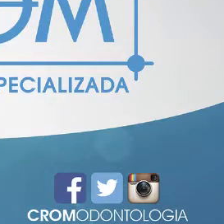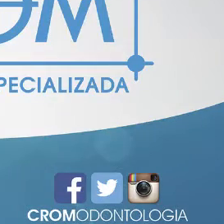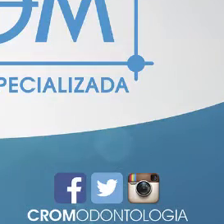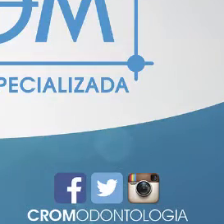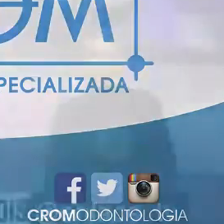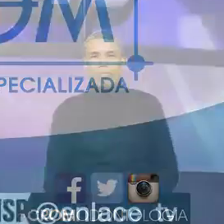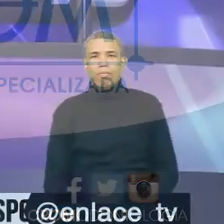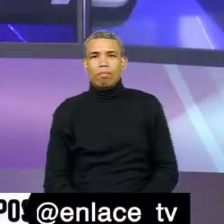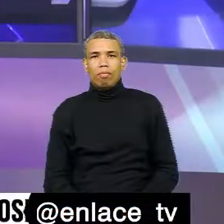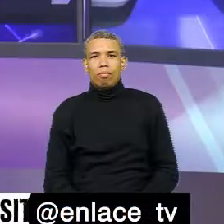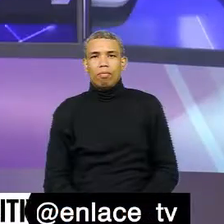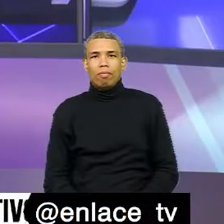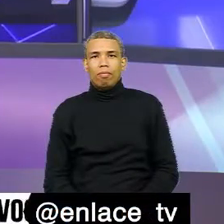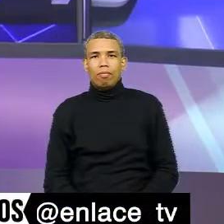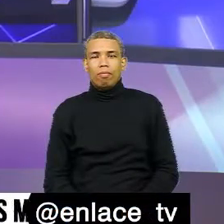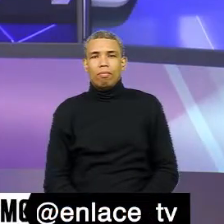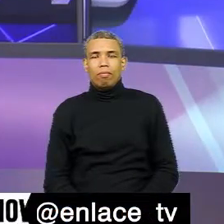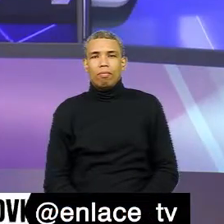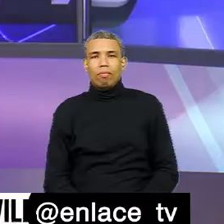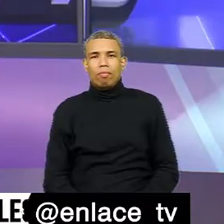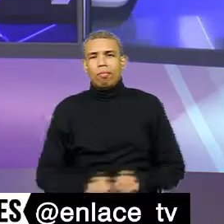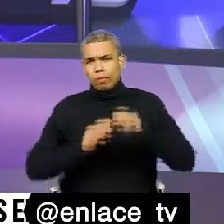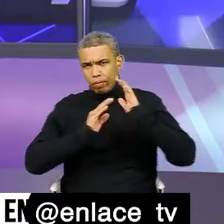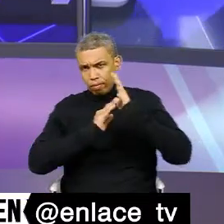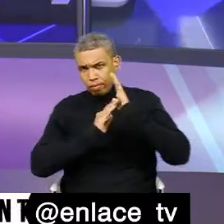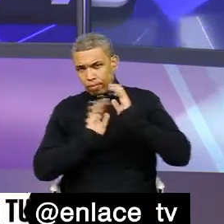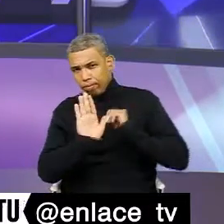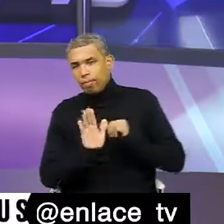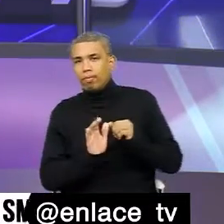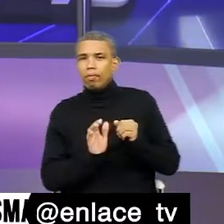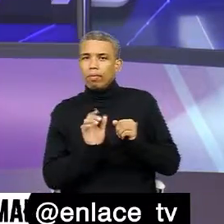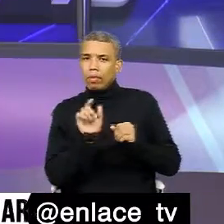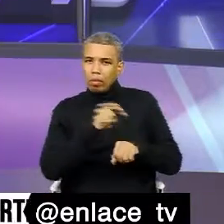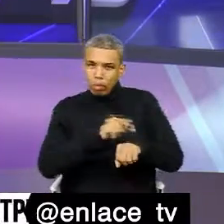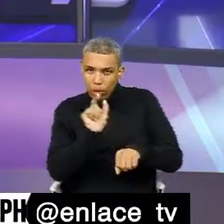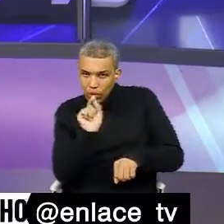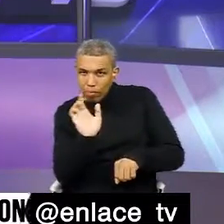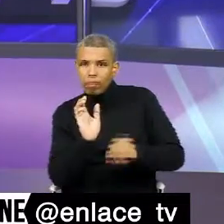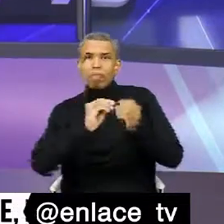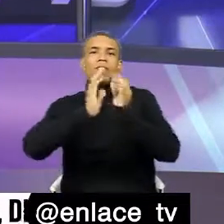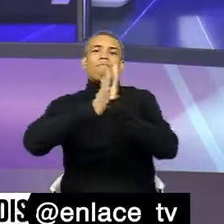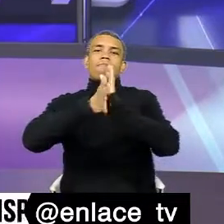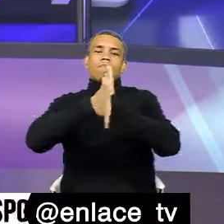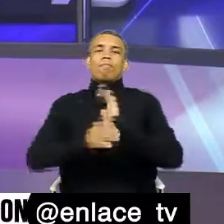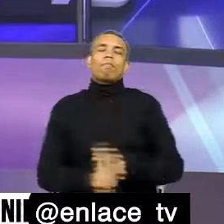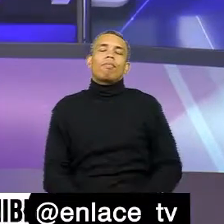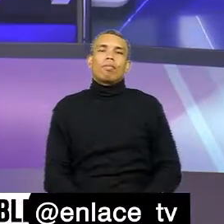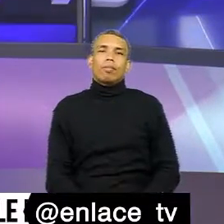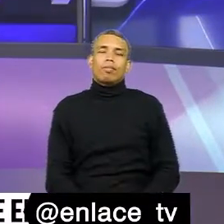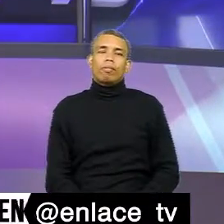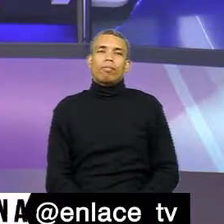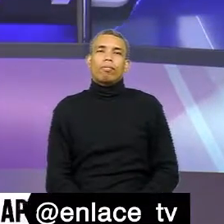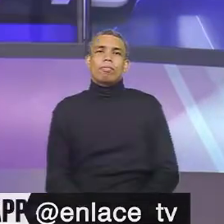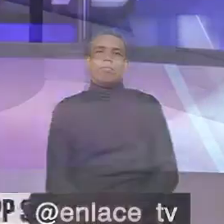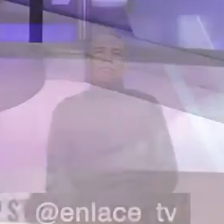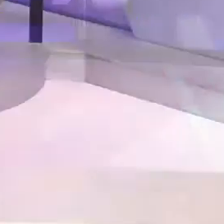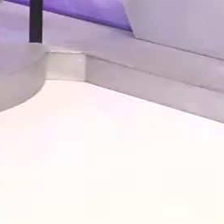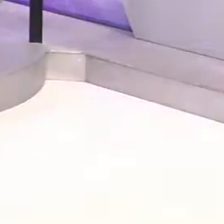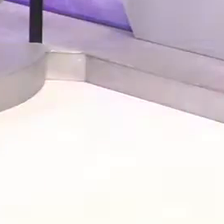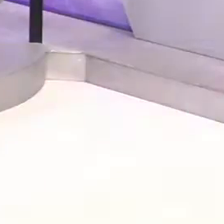Bermeja. Hacemos una pausa en el noticiero que usted quiere ver en instantes. Los esperamos con más de Enlace Noticias.